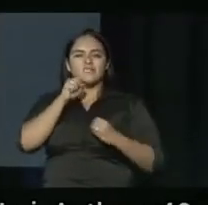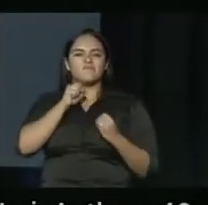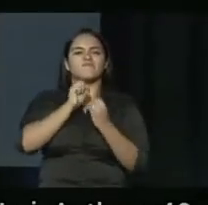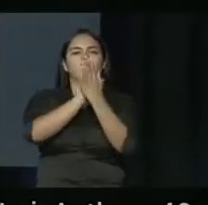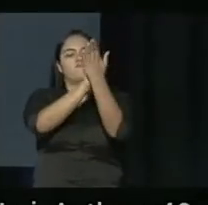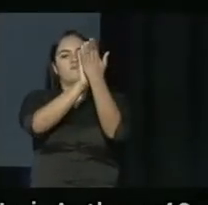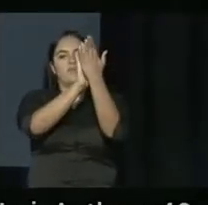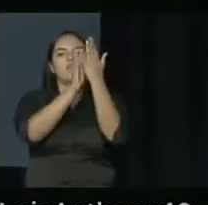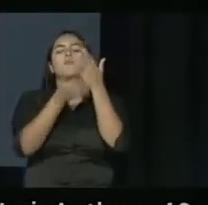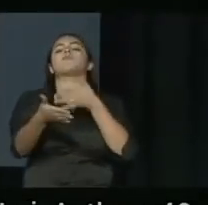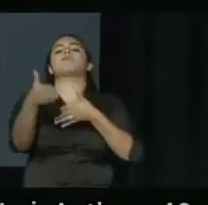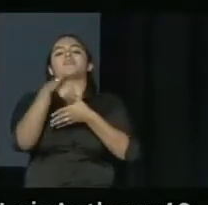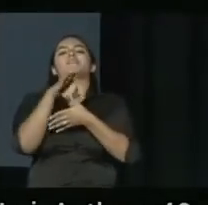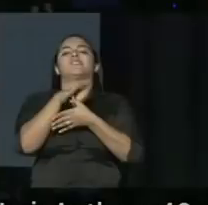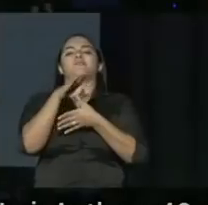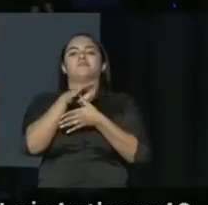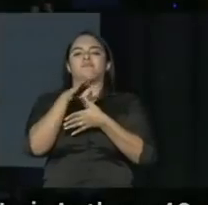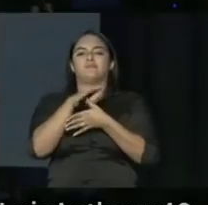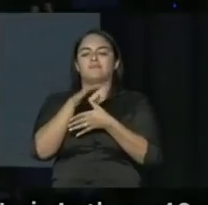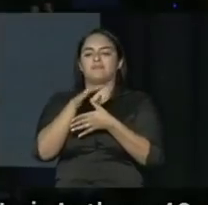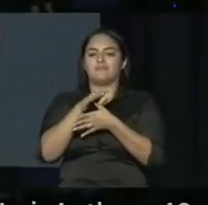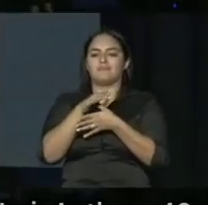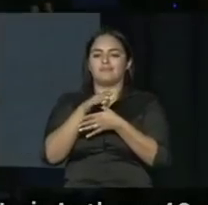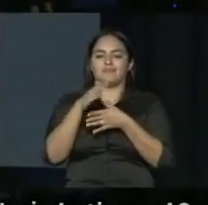los primeros.